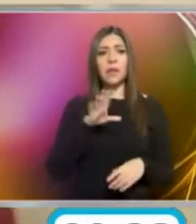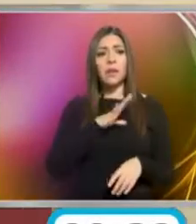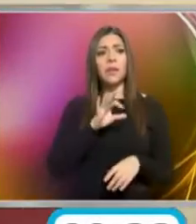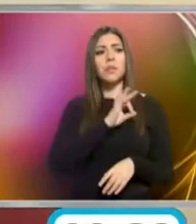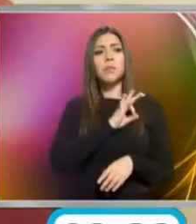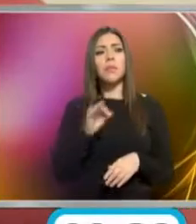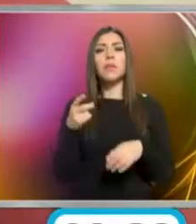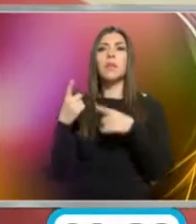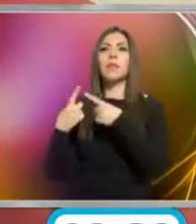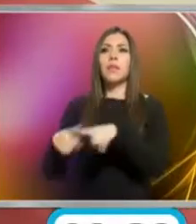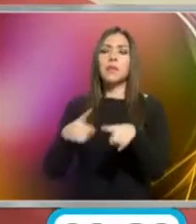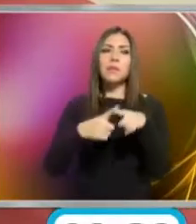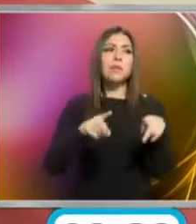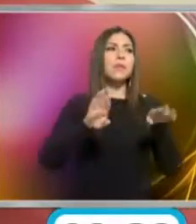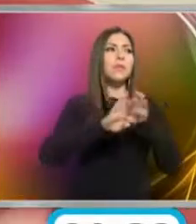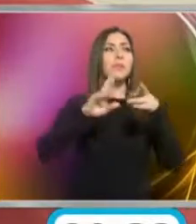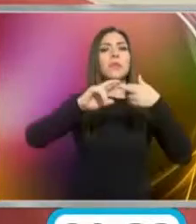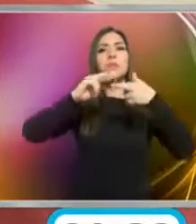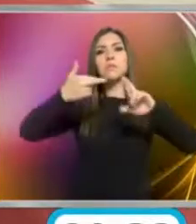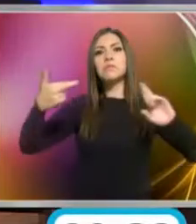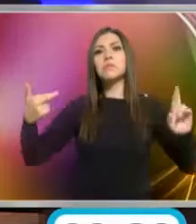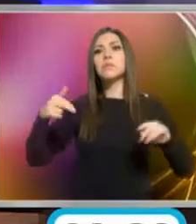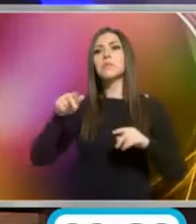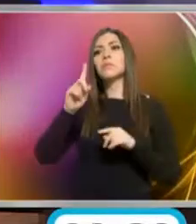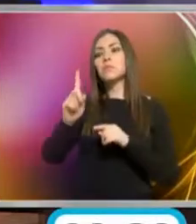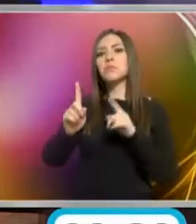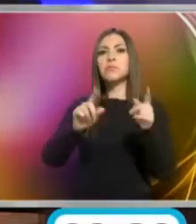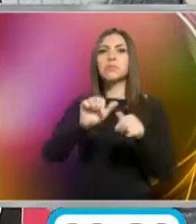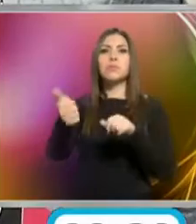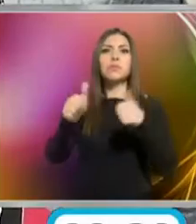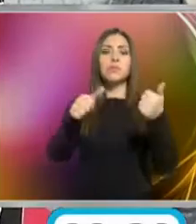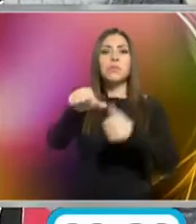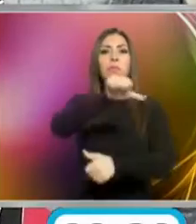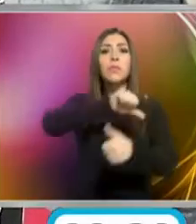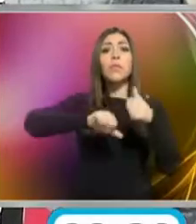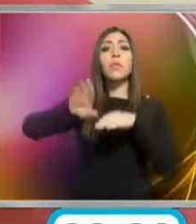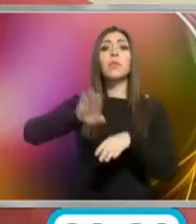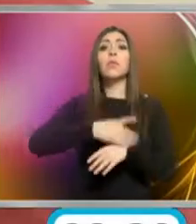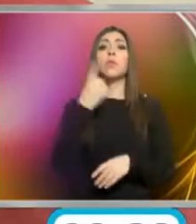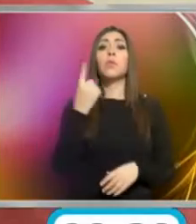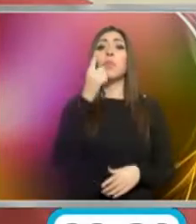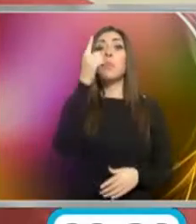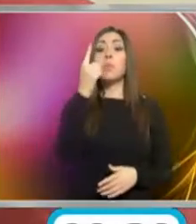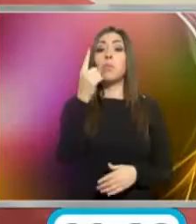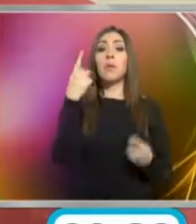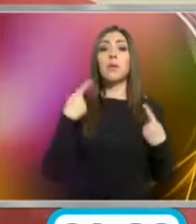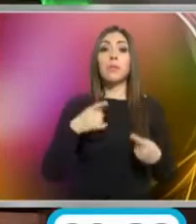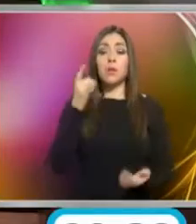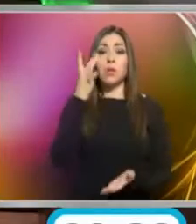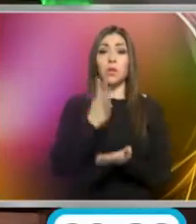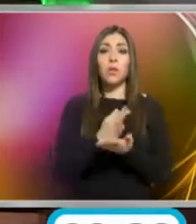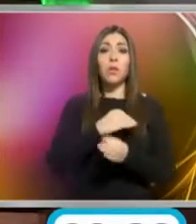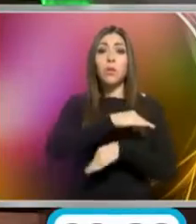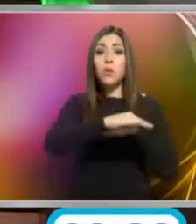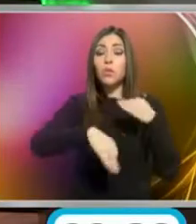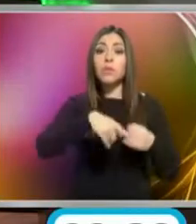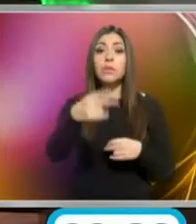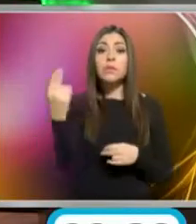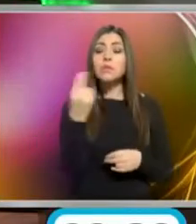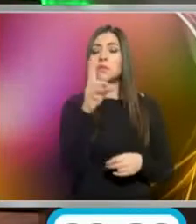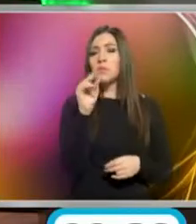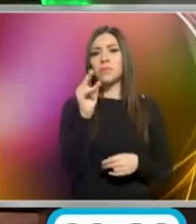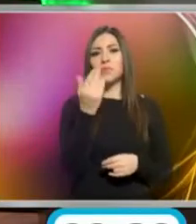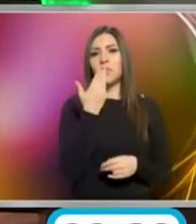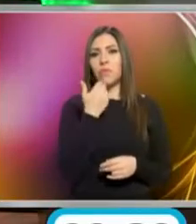tener diferentes relaciones simultáneamente, porque una sola persona no te va a dar todo lo que tú necesitas. Podrías tener un